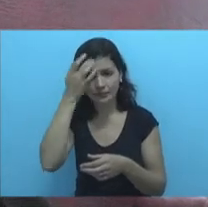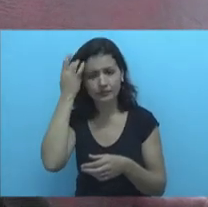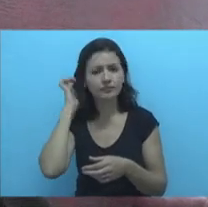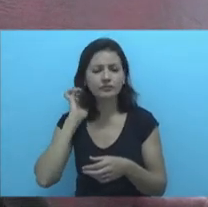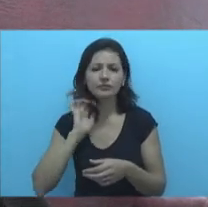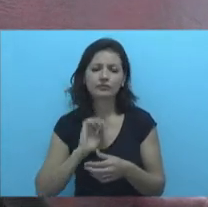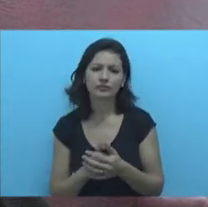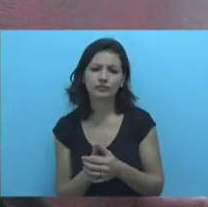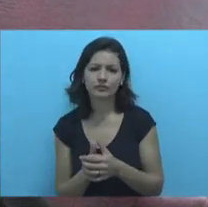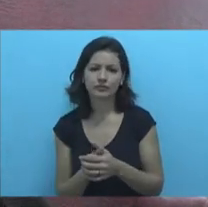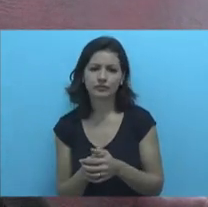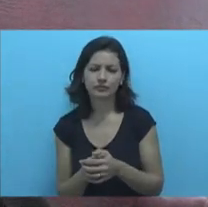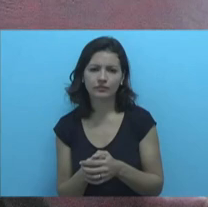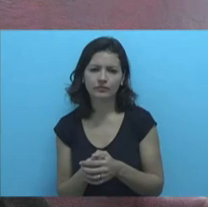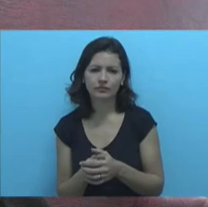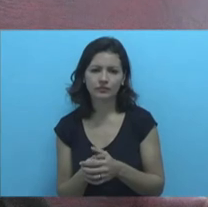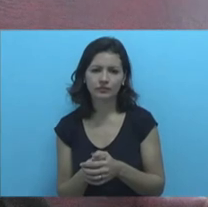de grandeza,